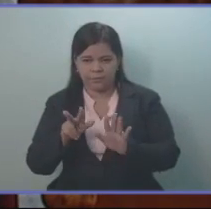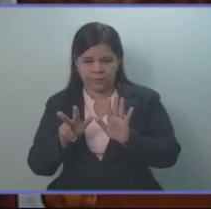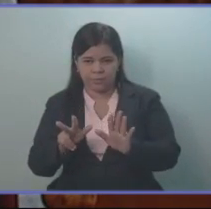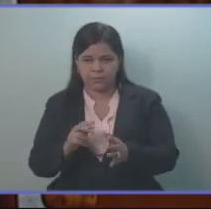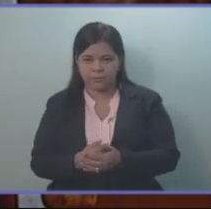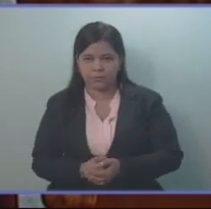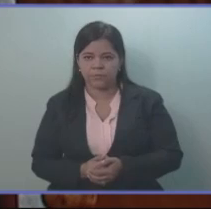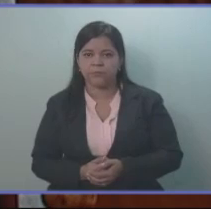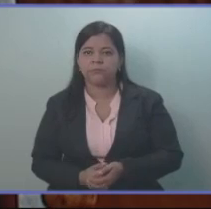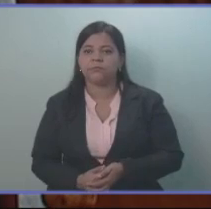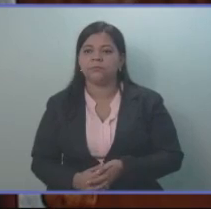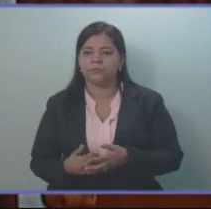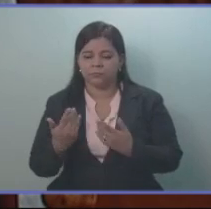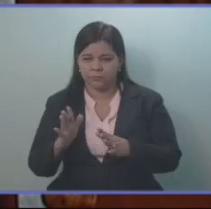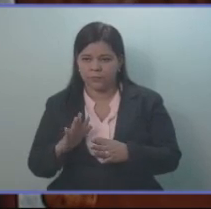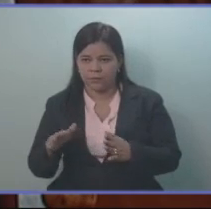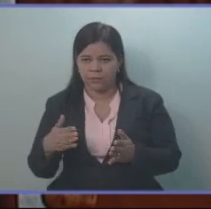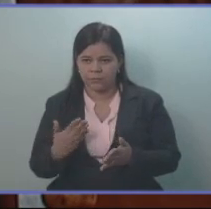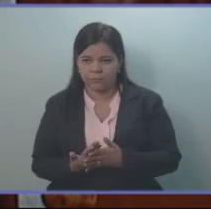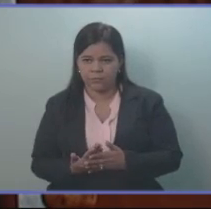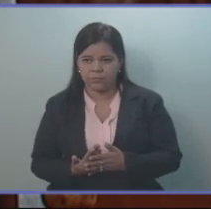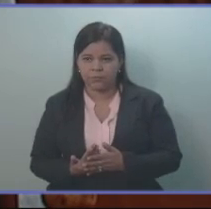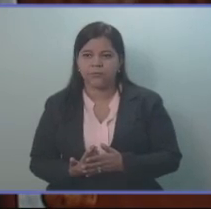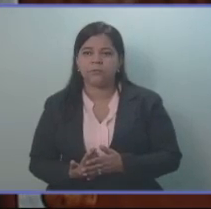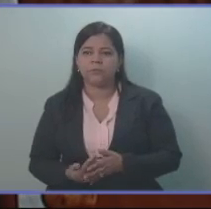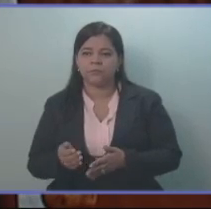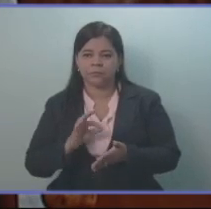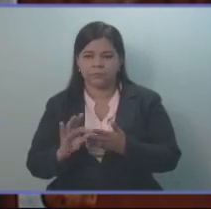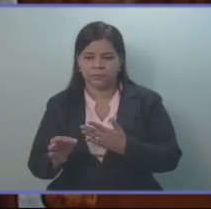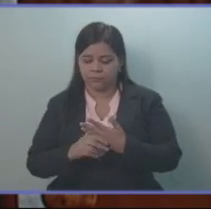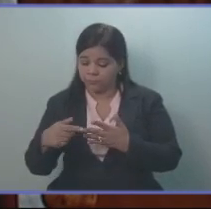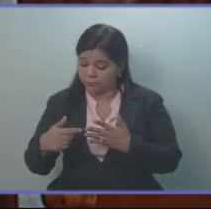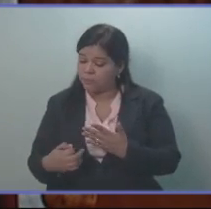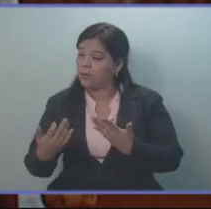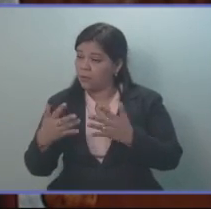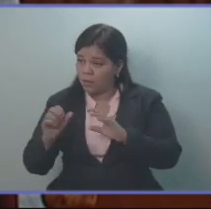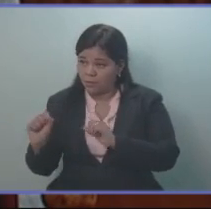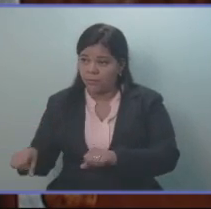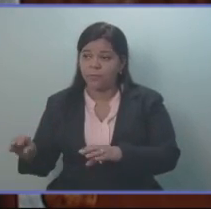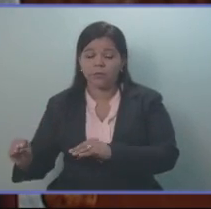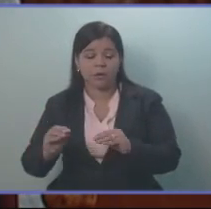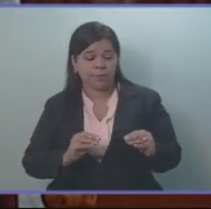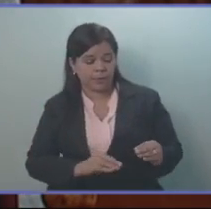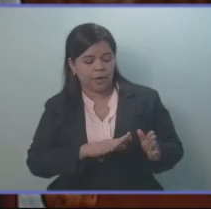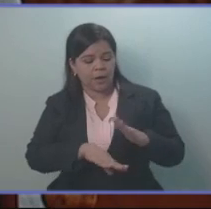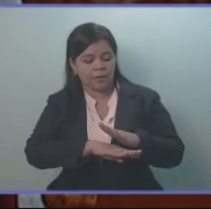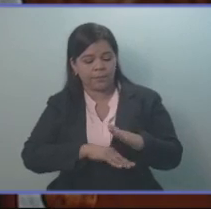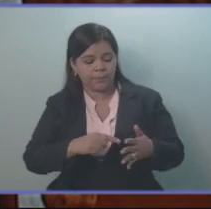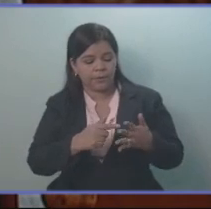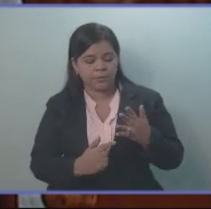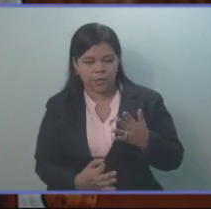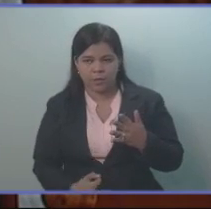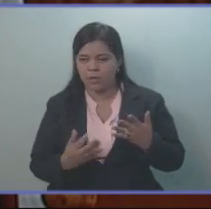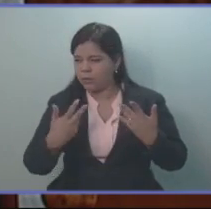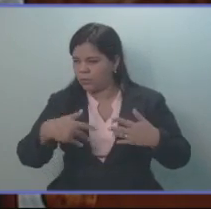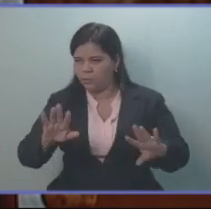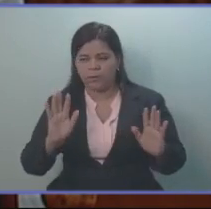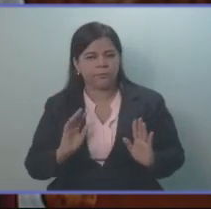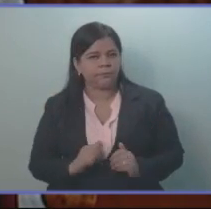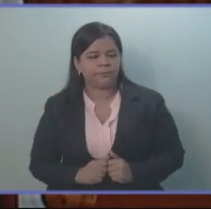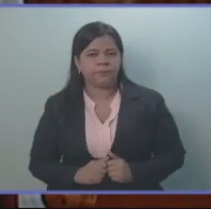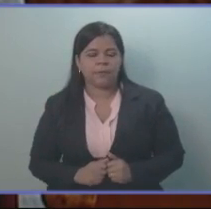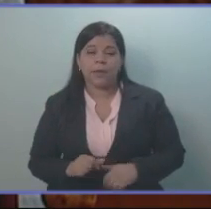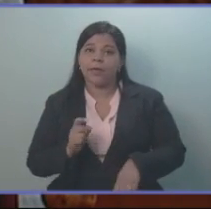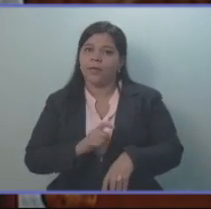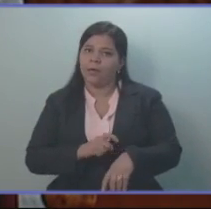En todo lo que no se oponga a la presente ley, se aplicarán las disposiciones contenidas en la legislación común.